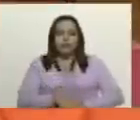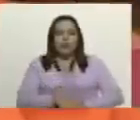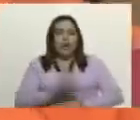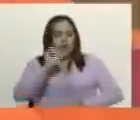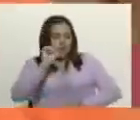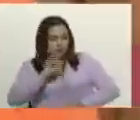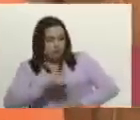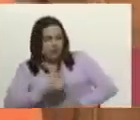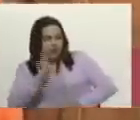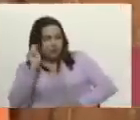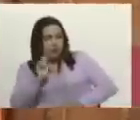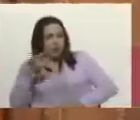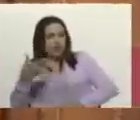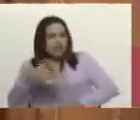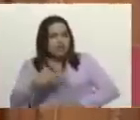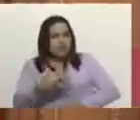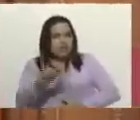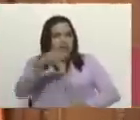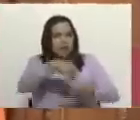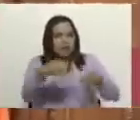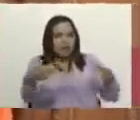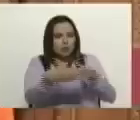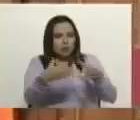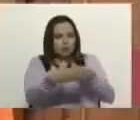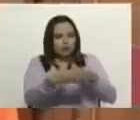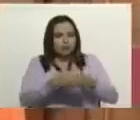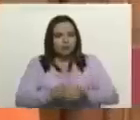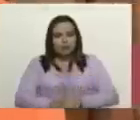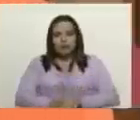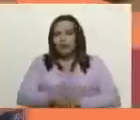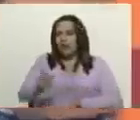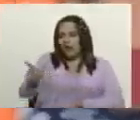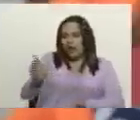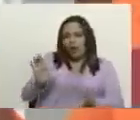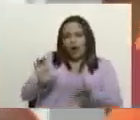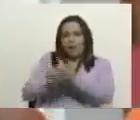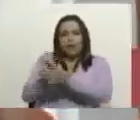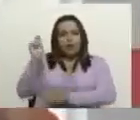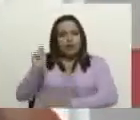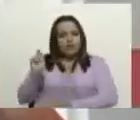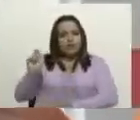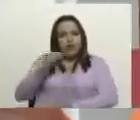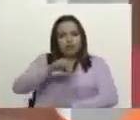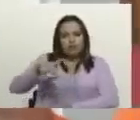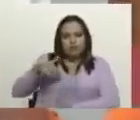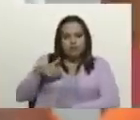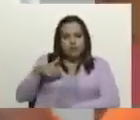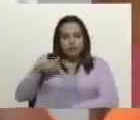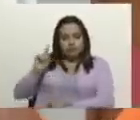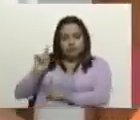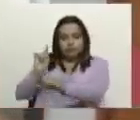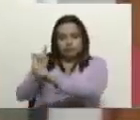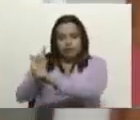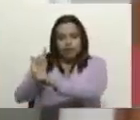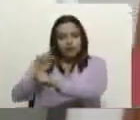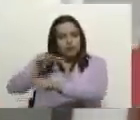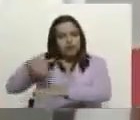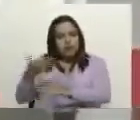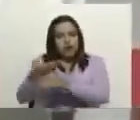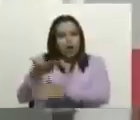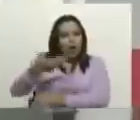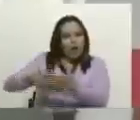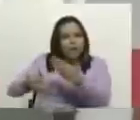¿Cuáles son los sentimientos que se sienten desde las filas? Cuando un compañero diputado de uno, con quien uno